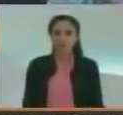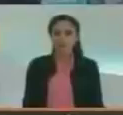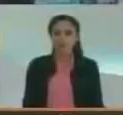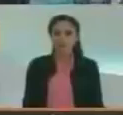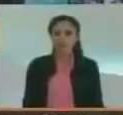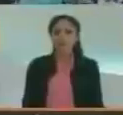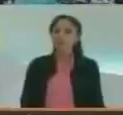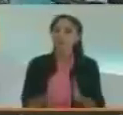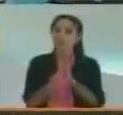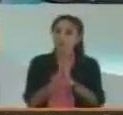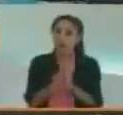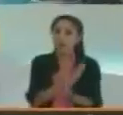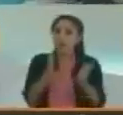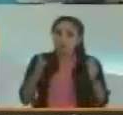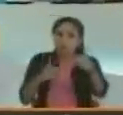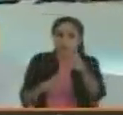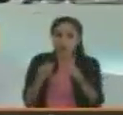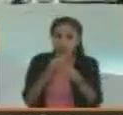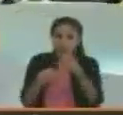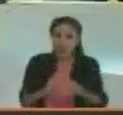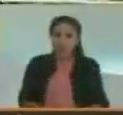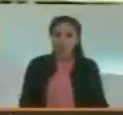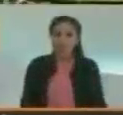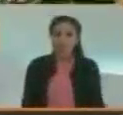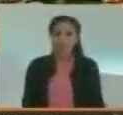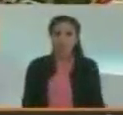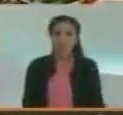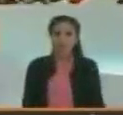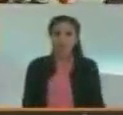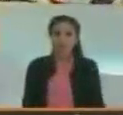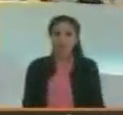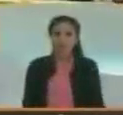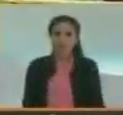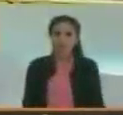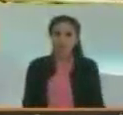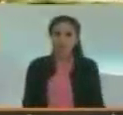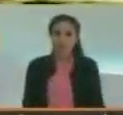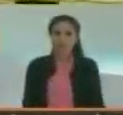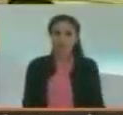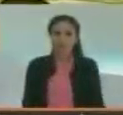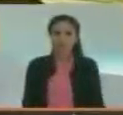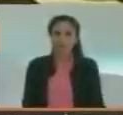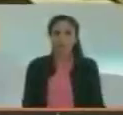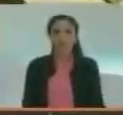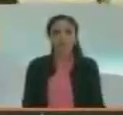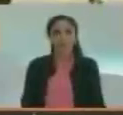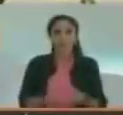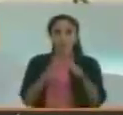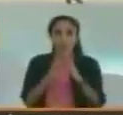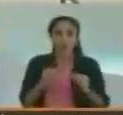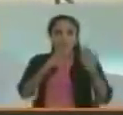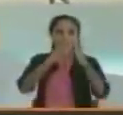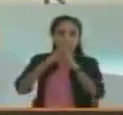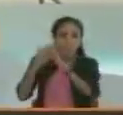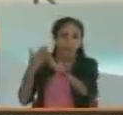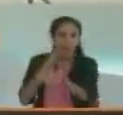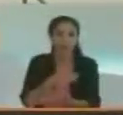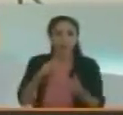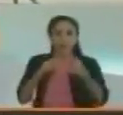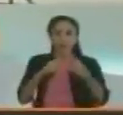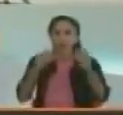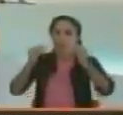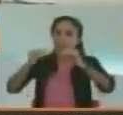CLAP y mejoremos los CLAP, que fortalezcamos los consejos comunales, las